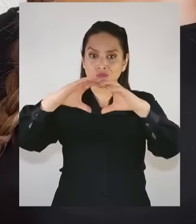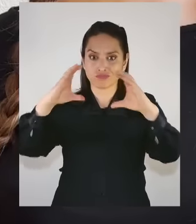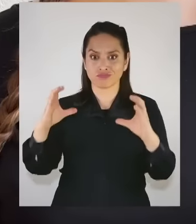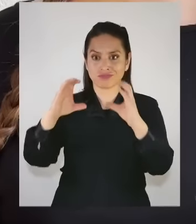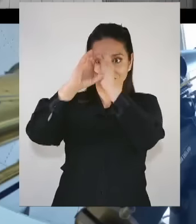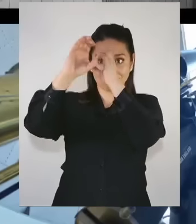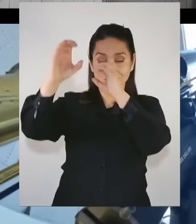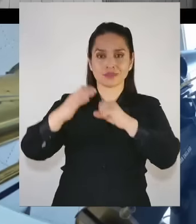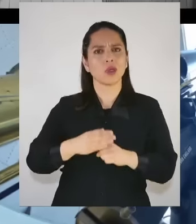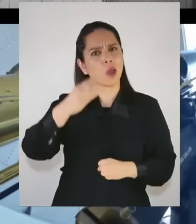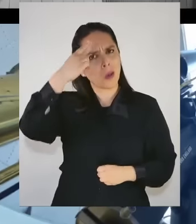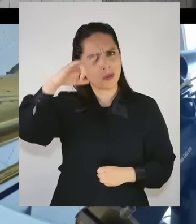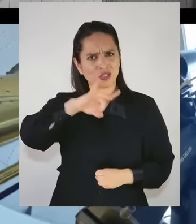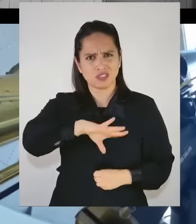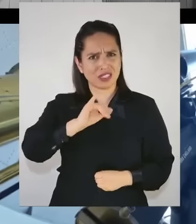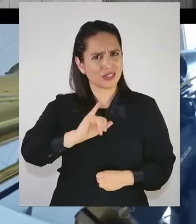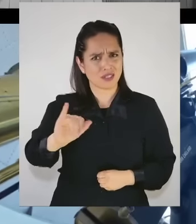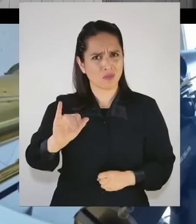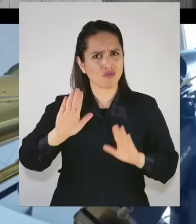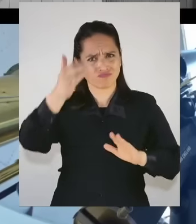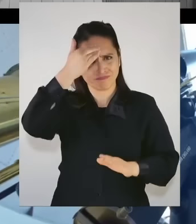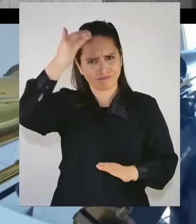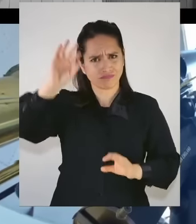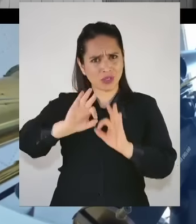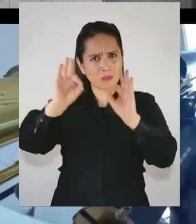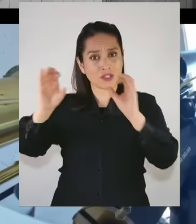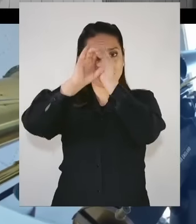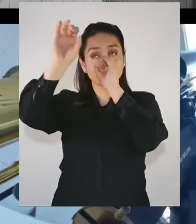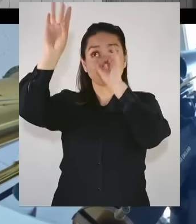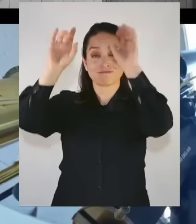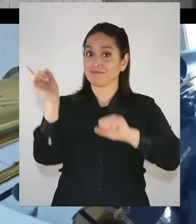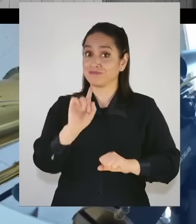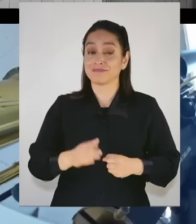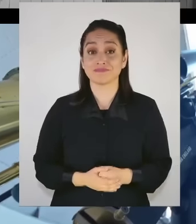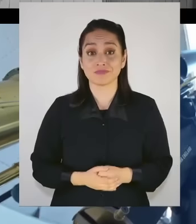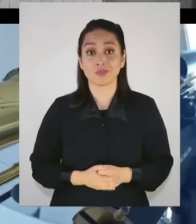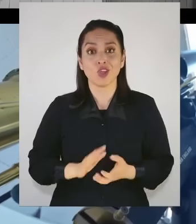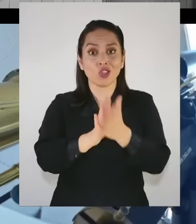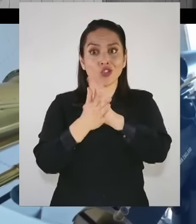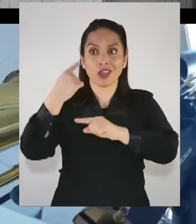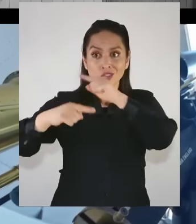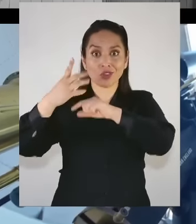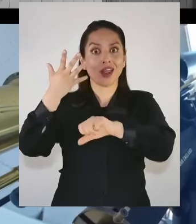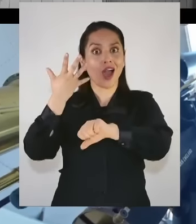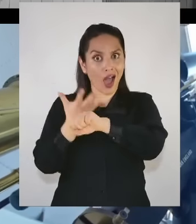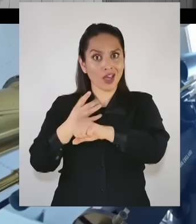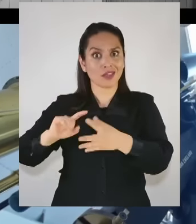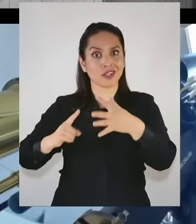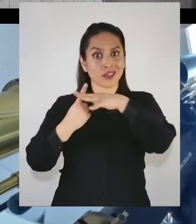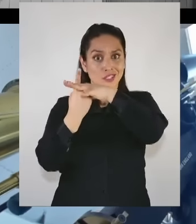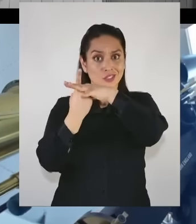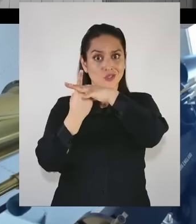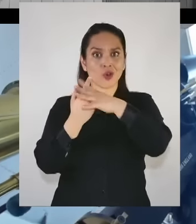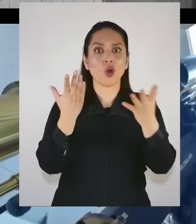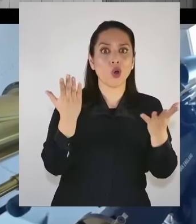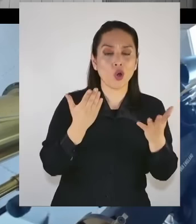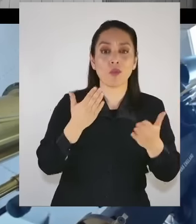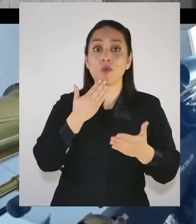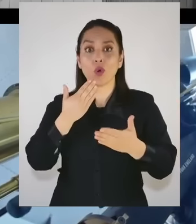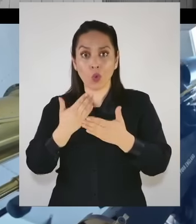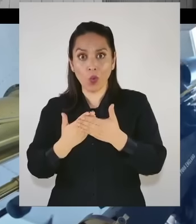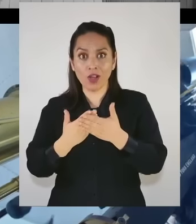construcción. Pero Chile no siempre fue especialista en observar las estrellas. Toda historia tiene su inicio. ¿Cómo y